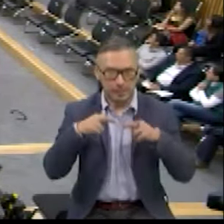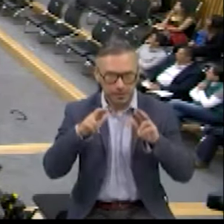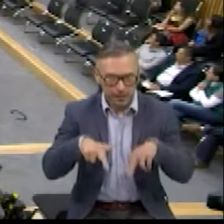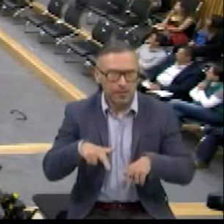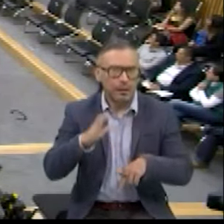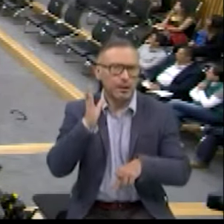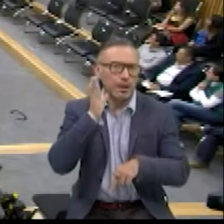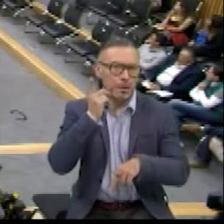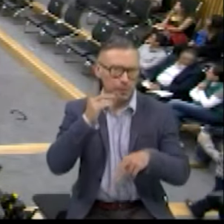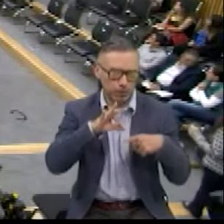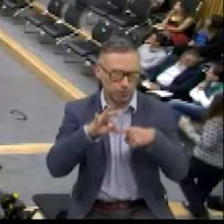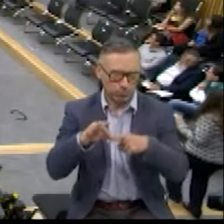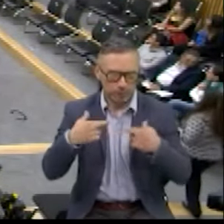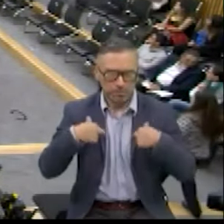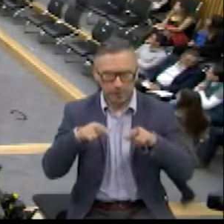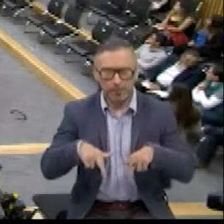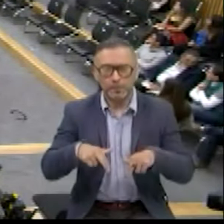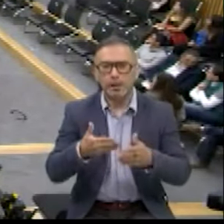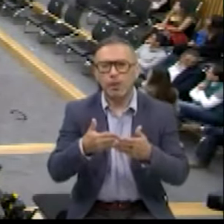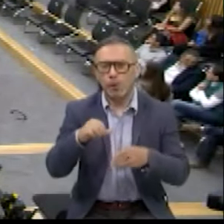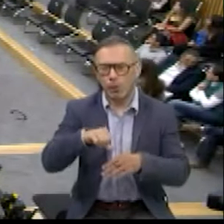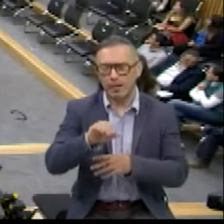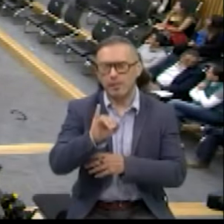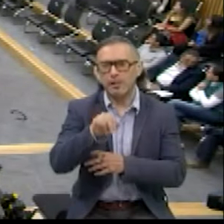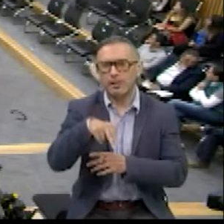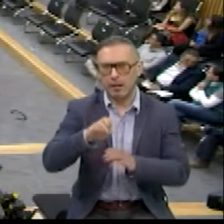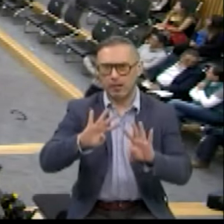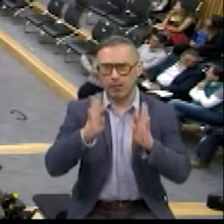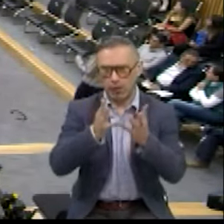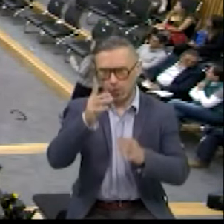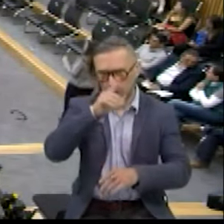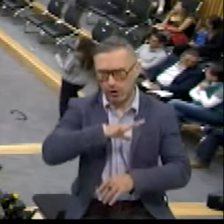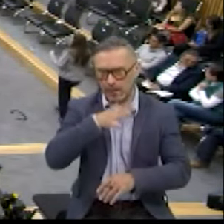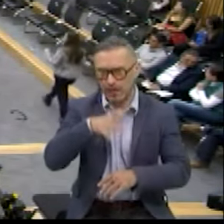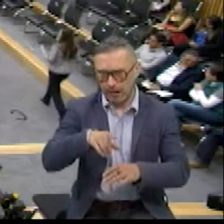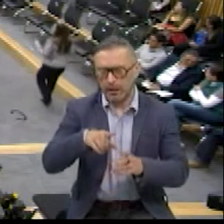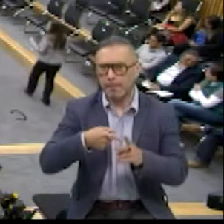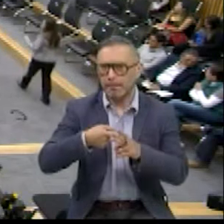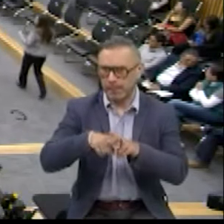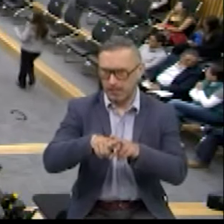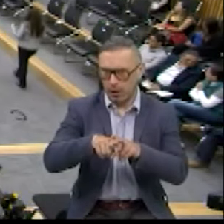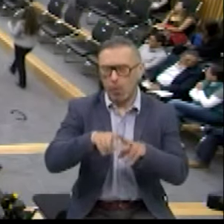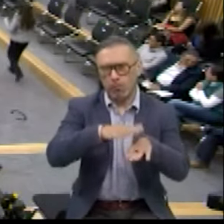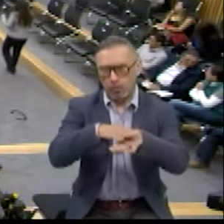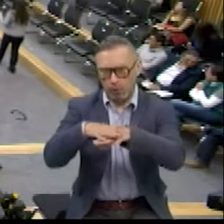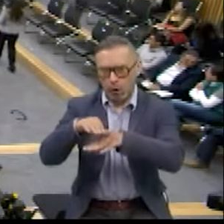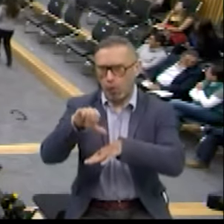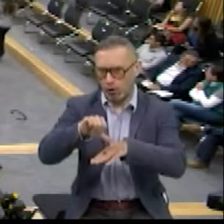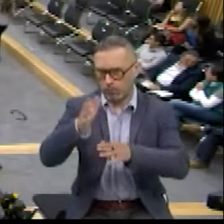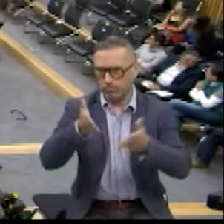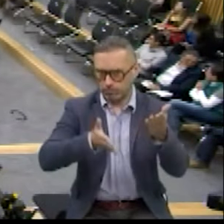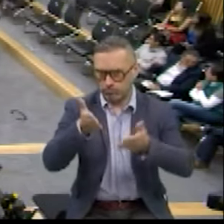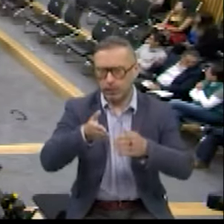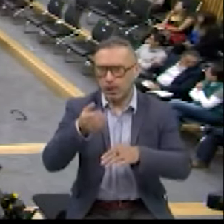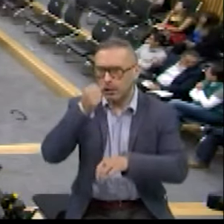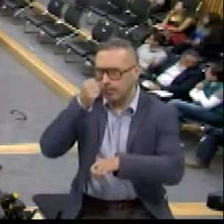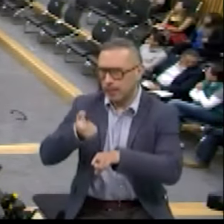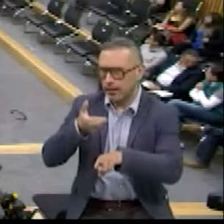zonas urbanas, pues, por ejemplo, nuestros captadores electorales se enfrentan a asaltos, en donde les roban